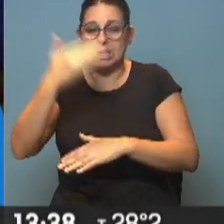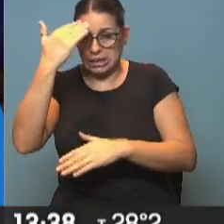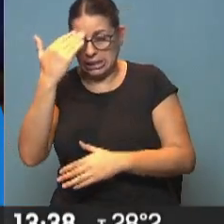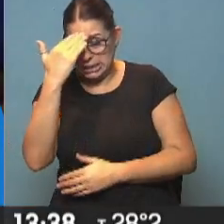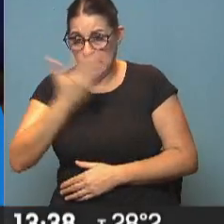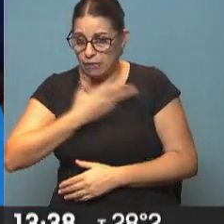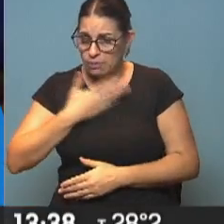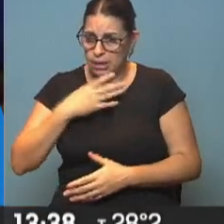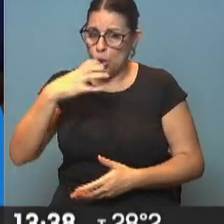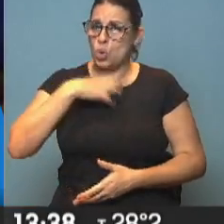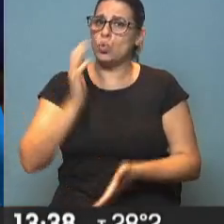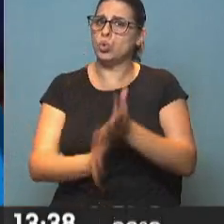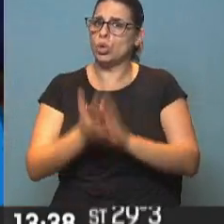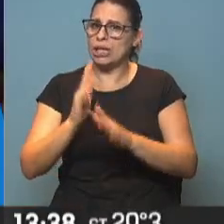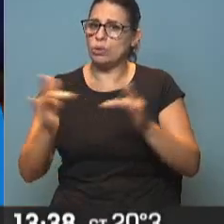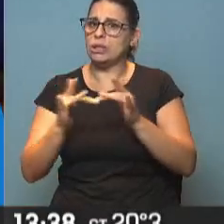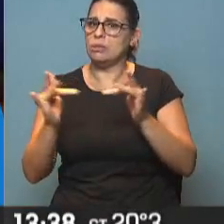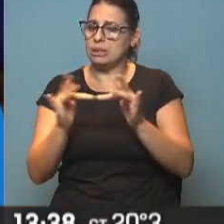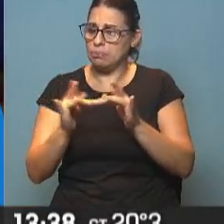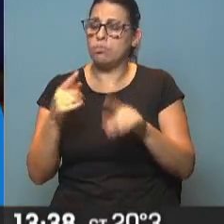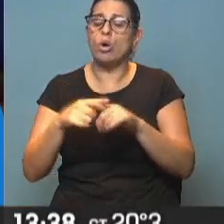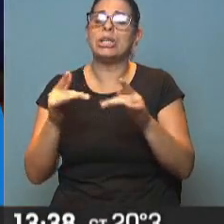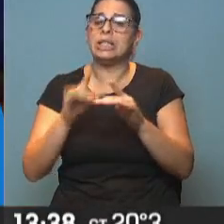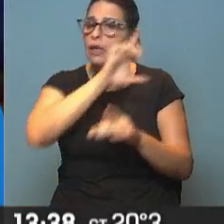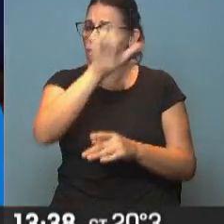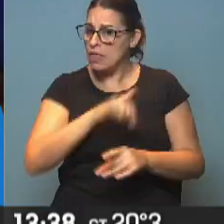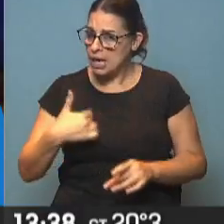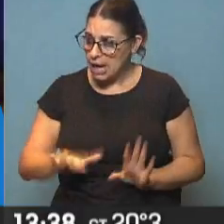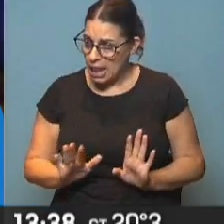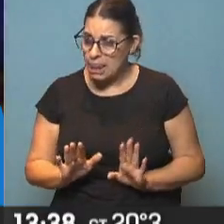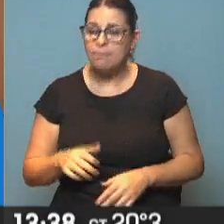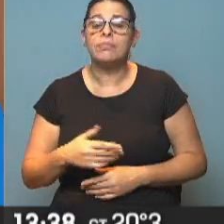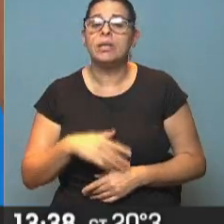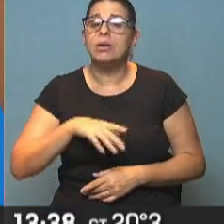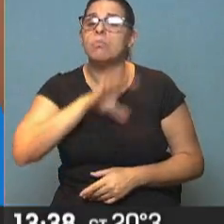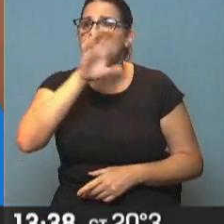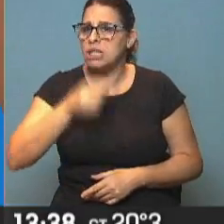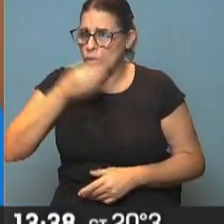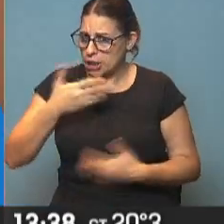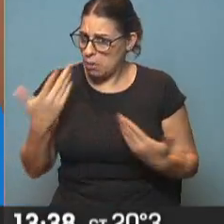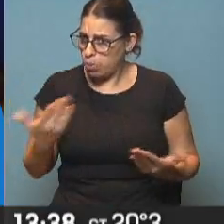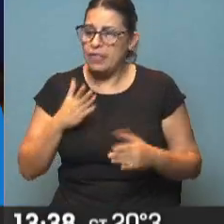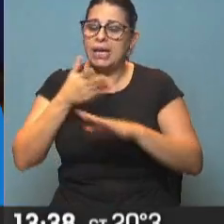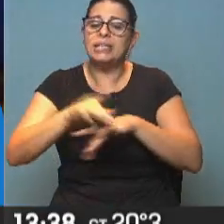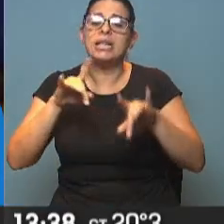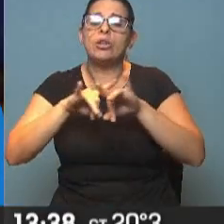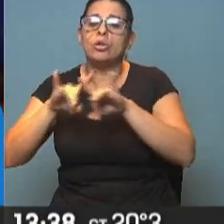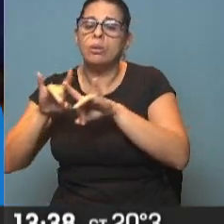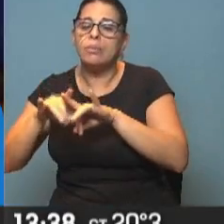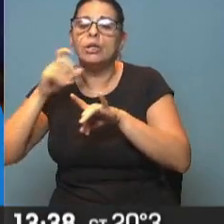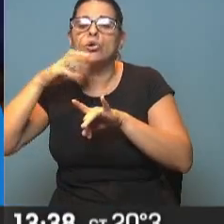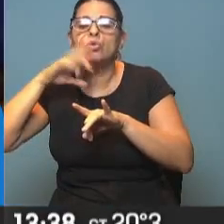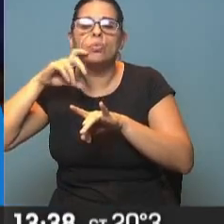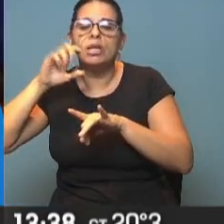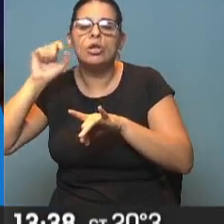gratuitos virtuales federales es decir desde cualquier lugar del país hay que entrar en www consumidor